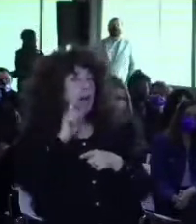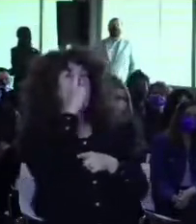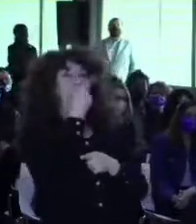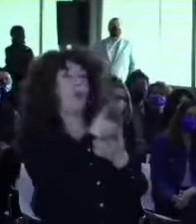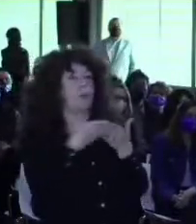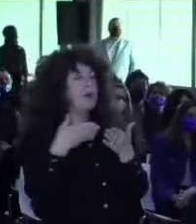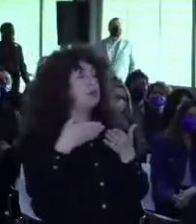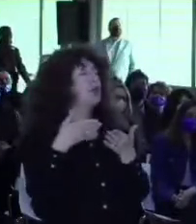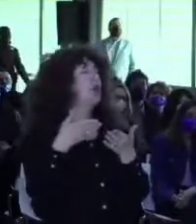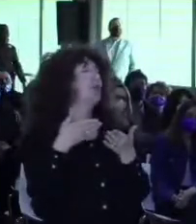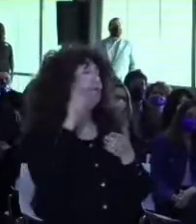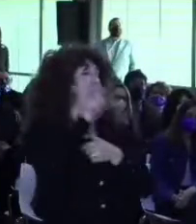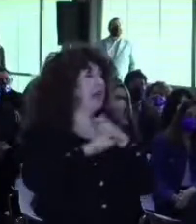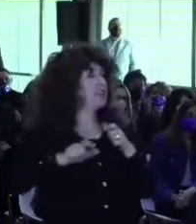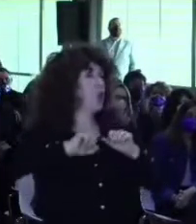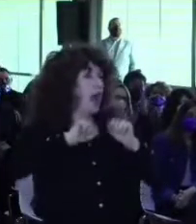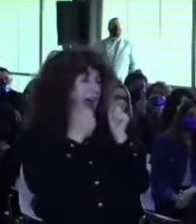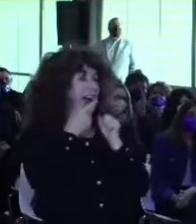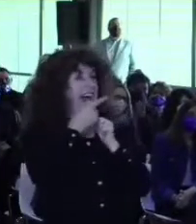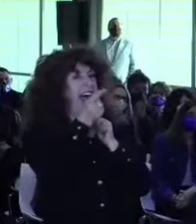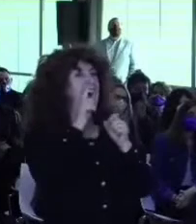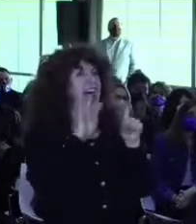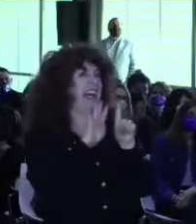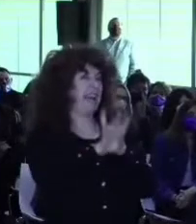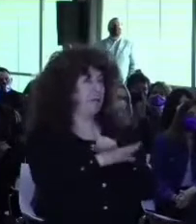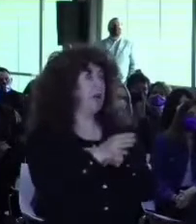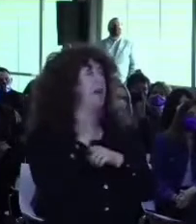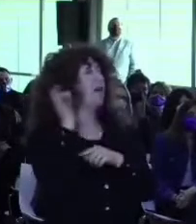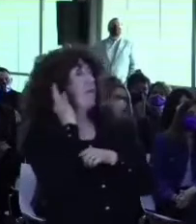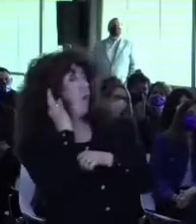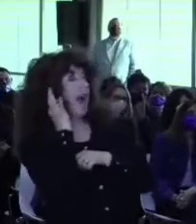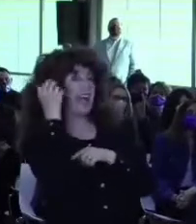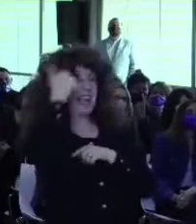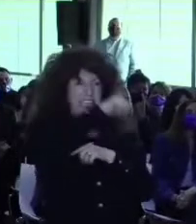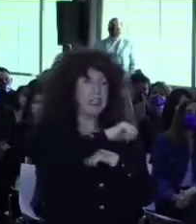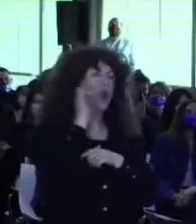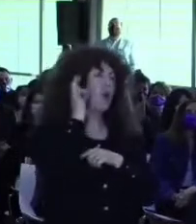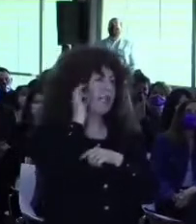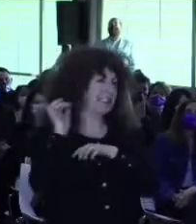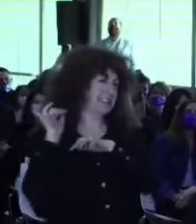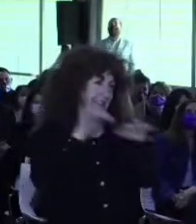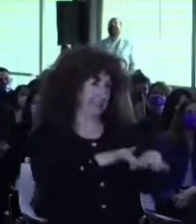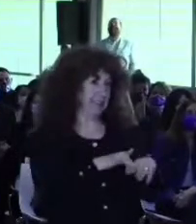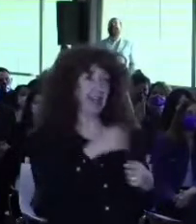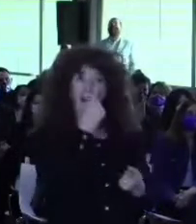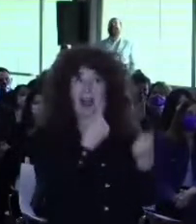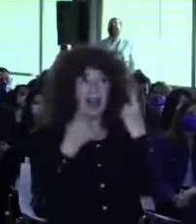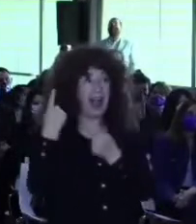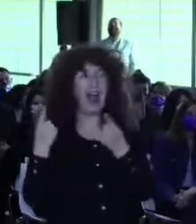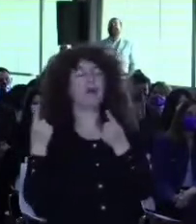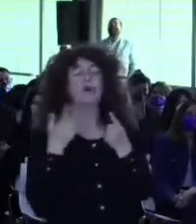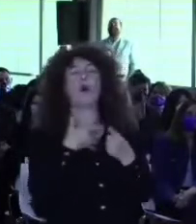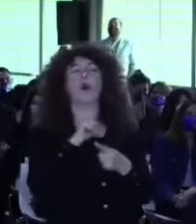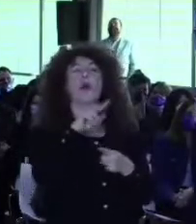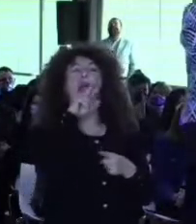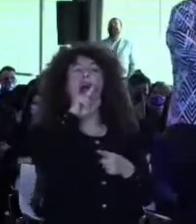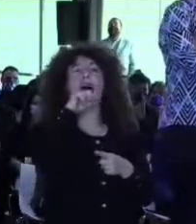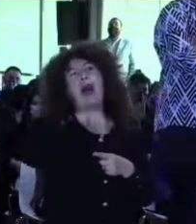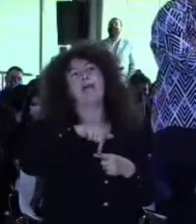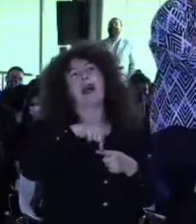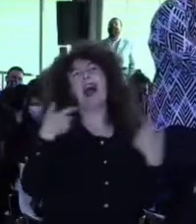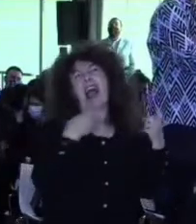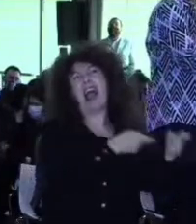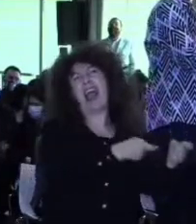de mujeres, niños y niñas. Algunos no quieren que hablemos de la guerra en este 8 de